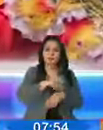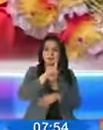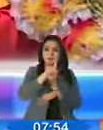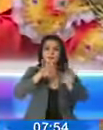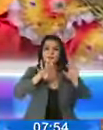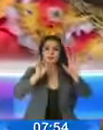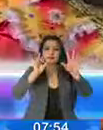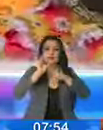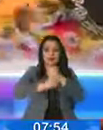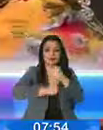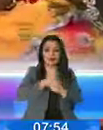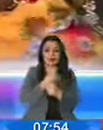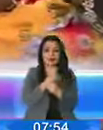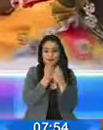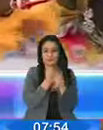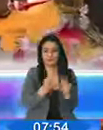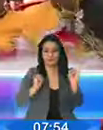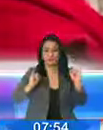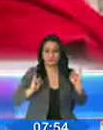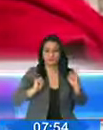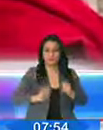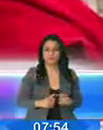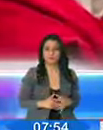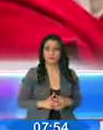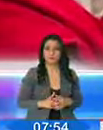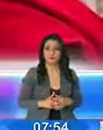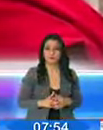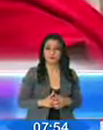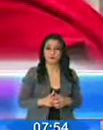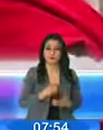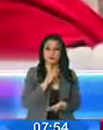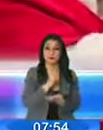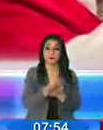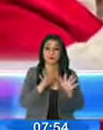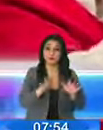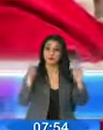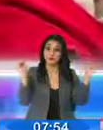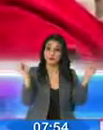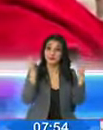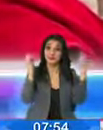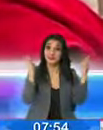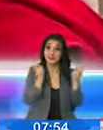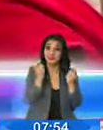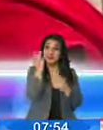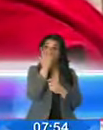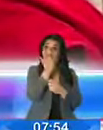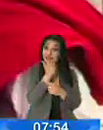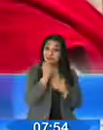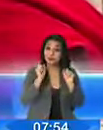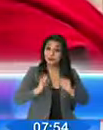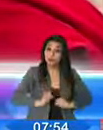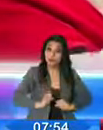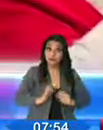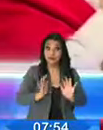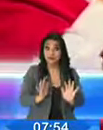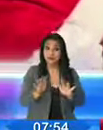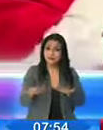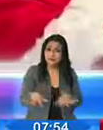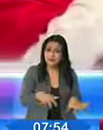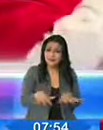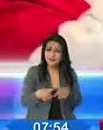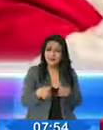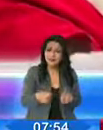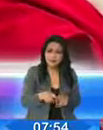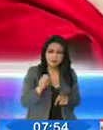197 años de emancipación. Así es porque es un abanico inmenso de posibilidades preciosas de las cuales uno